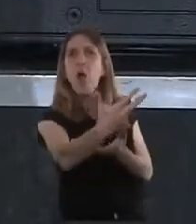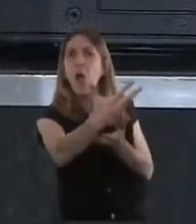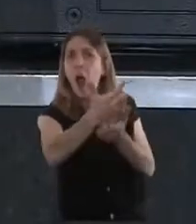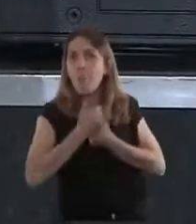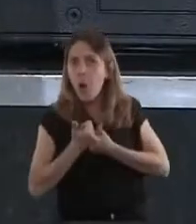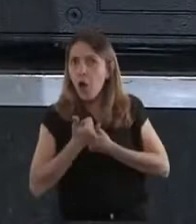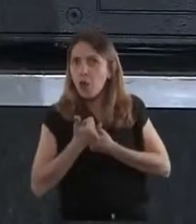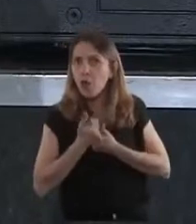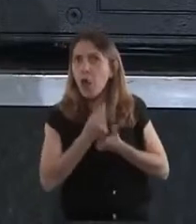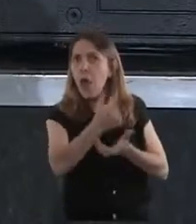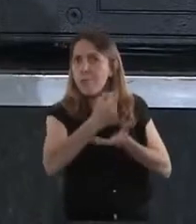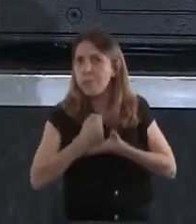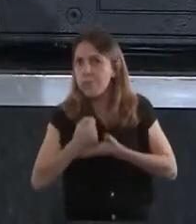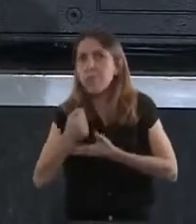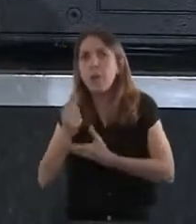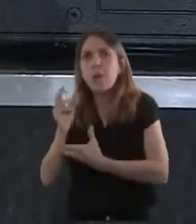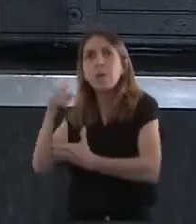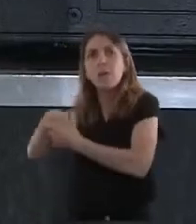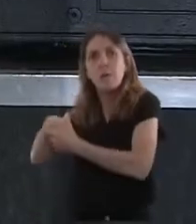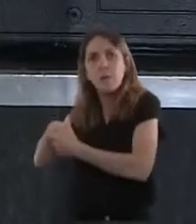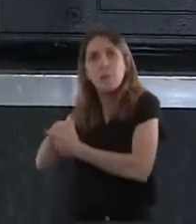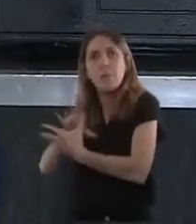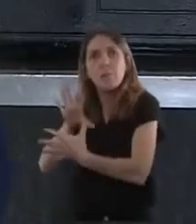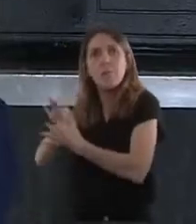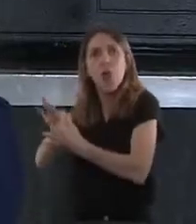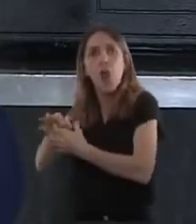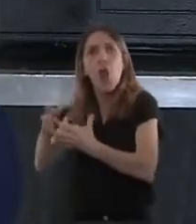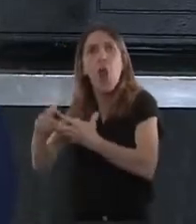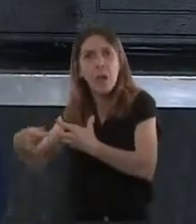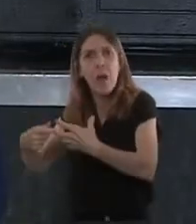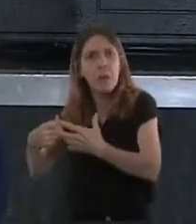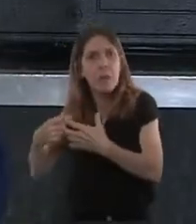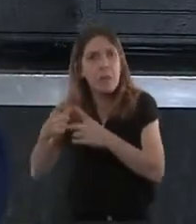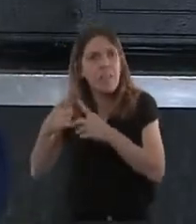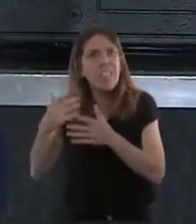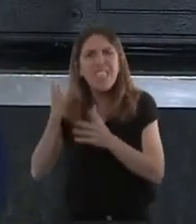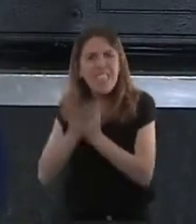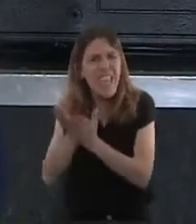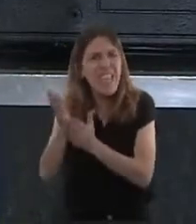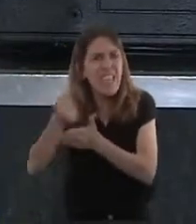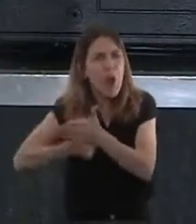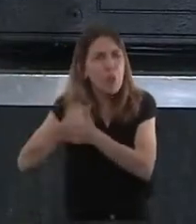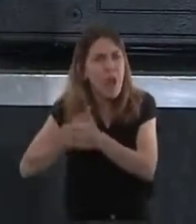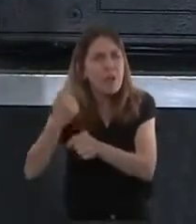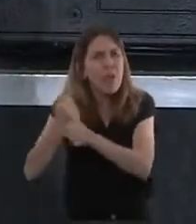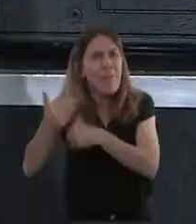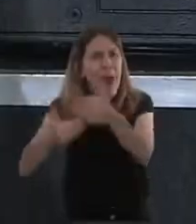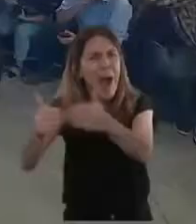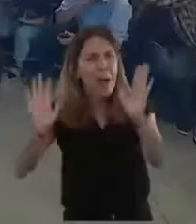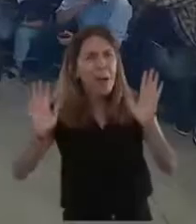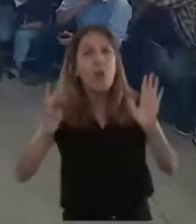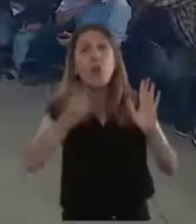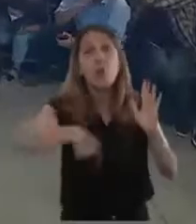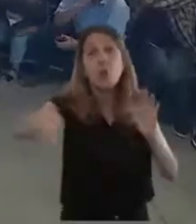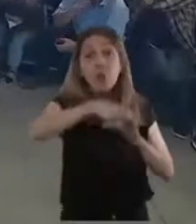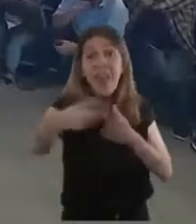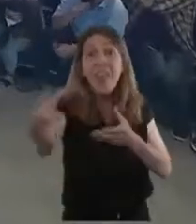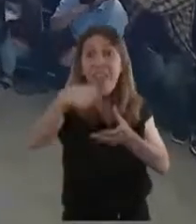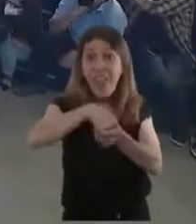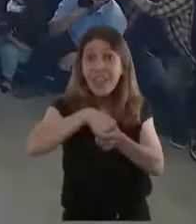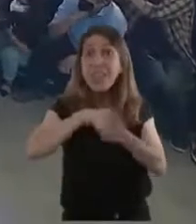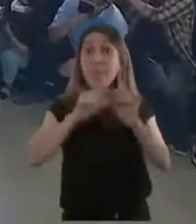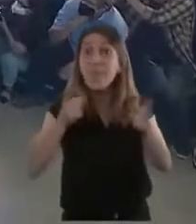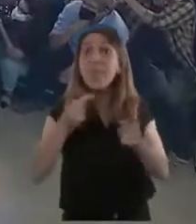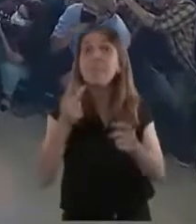cooperativas, buscando remontar su vida en momentos muy difíciles. Y ustedes, que son parte de ese mundo